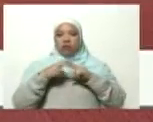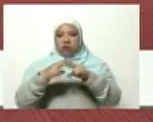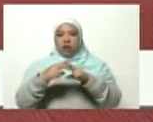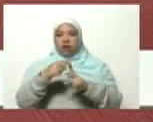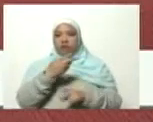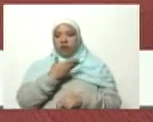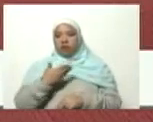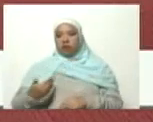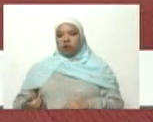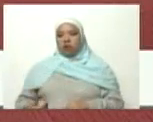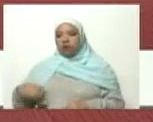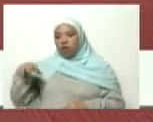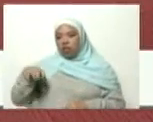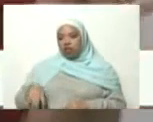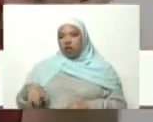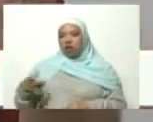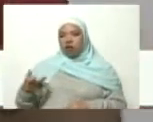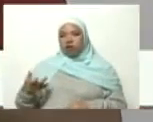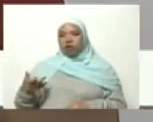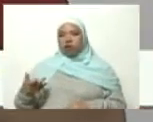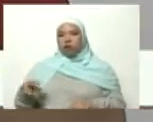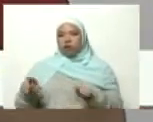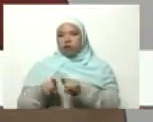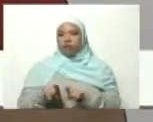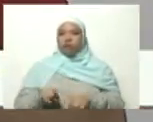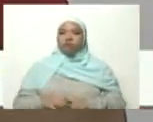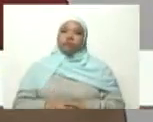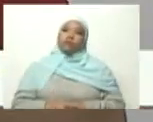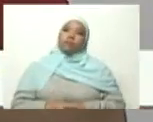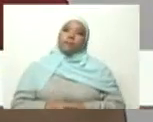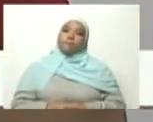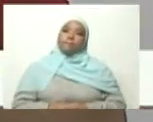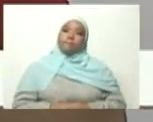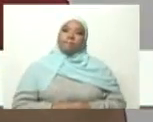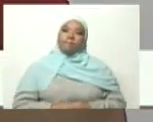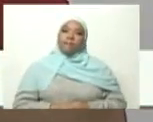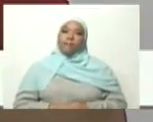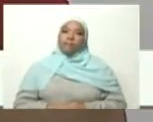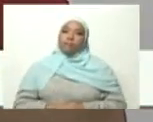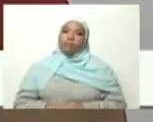Estado. Si es reelecto, sigue como presidente.